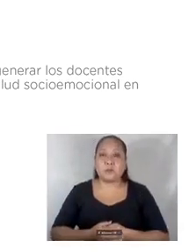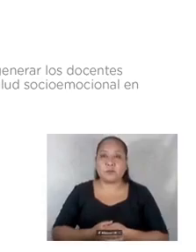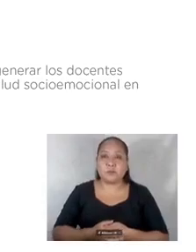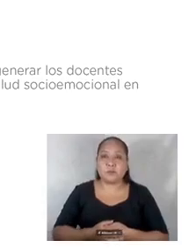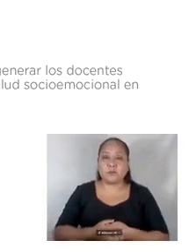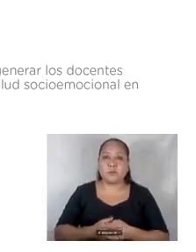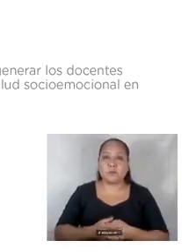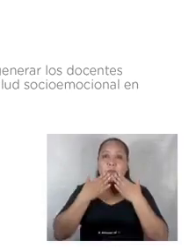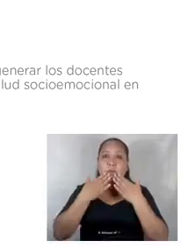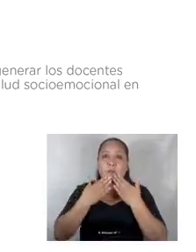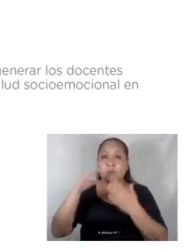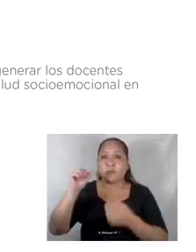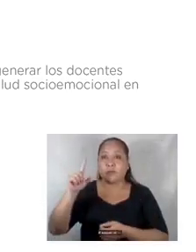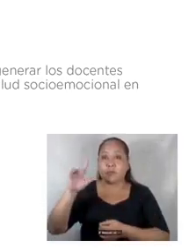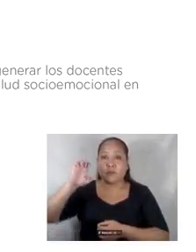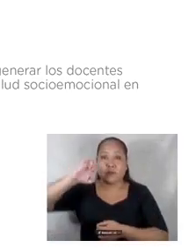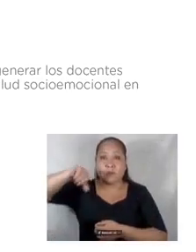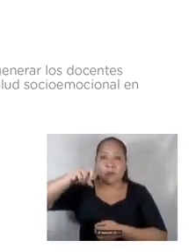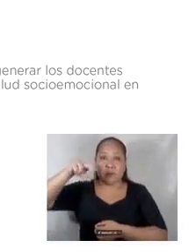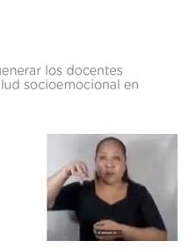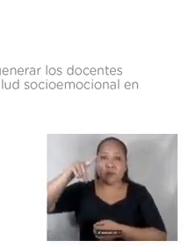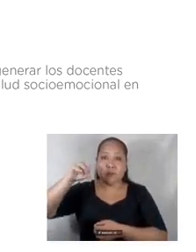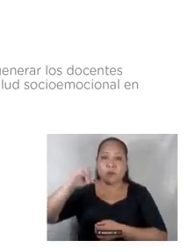Muchas gracias, Alejandra.